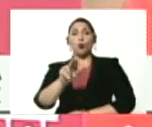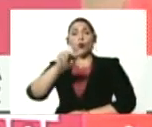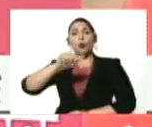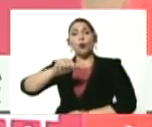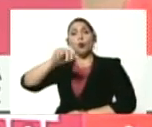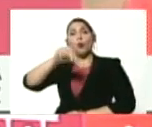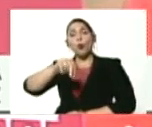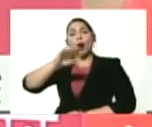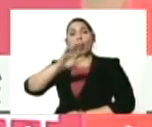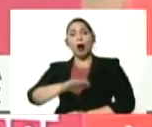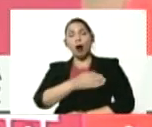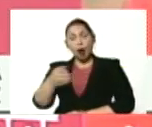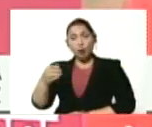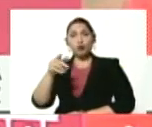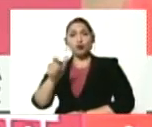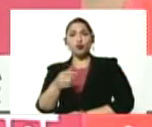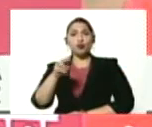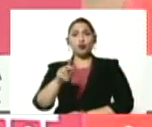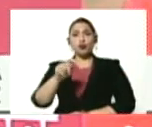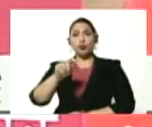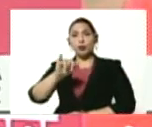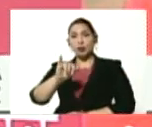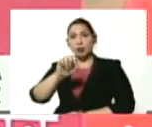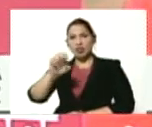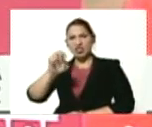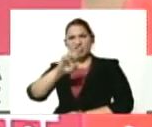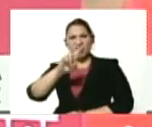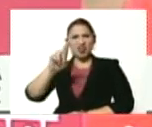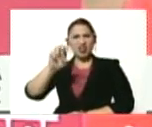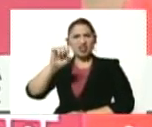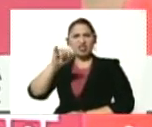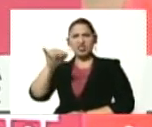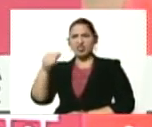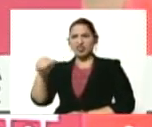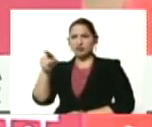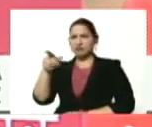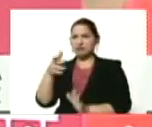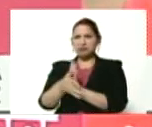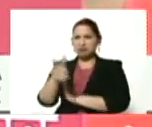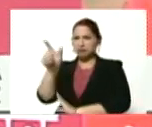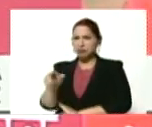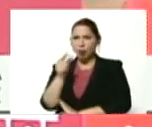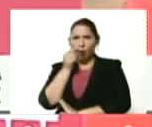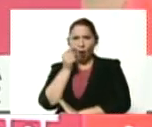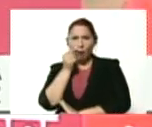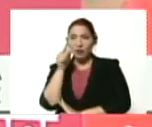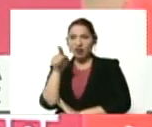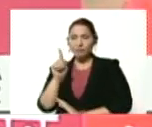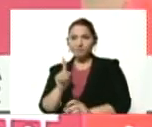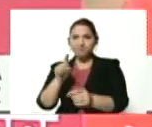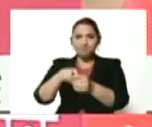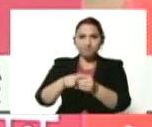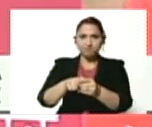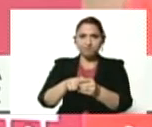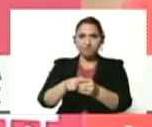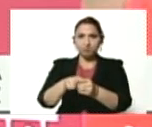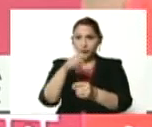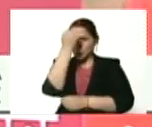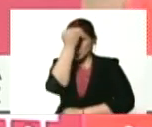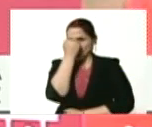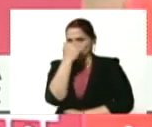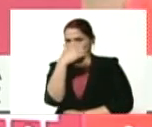Gutiérrez Aranguren. Juan Gutiérrez Aranguren formaba parte del contingente de